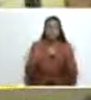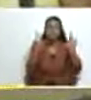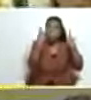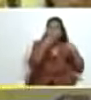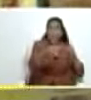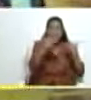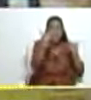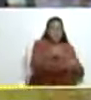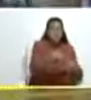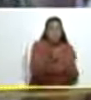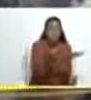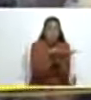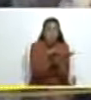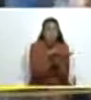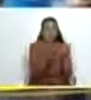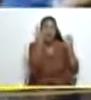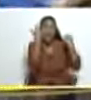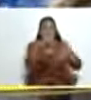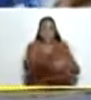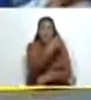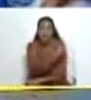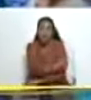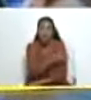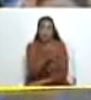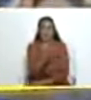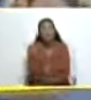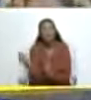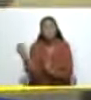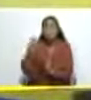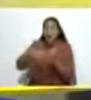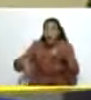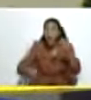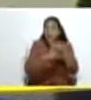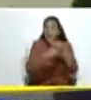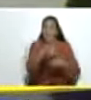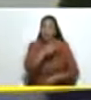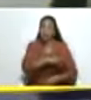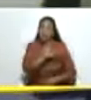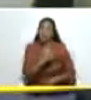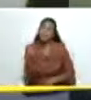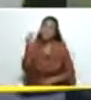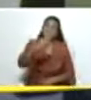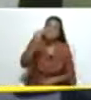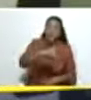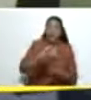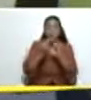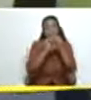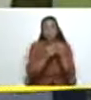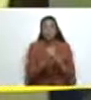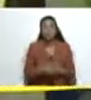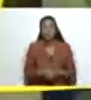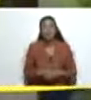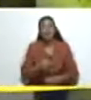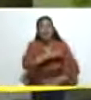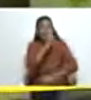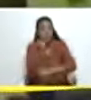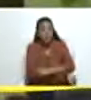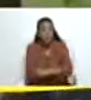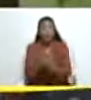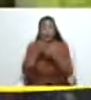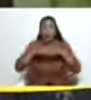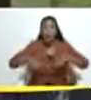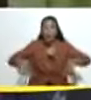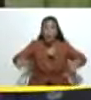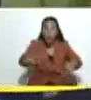de Caracas y todos los pueblos hermanos estados del país. fortalecimiento, expansión